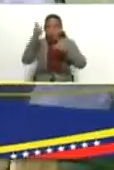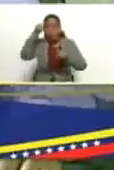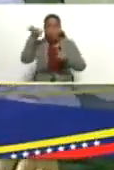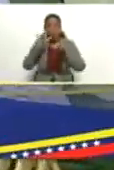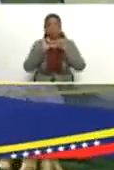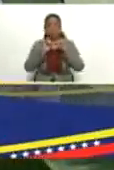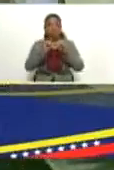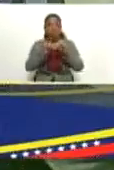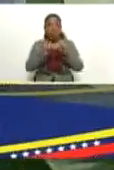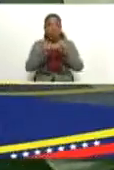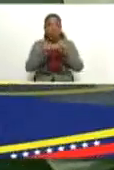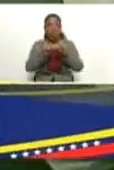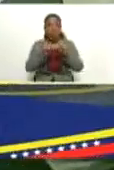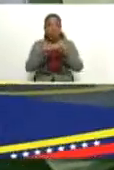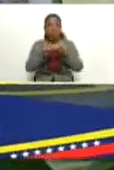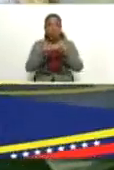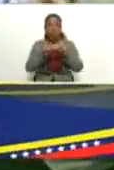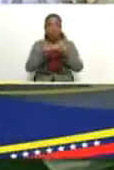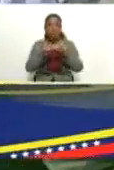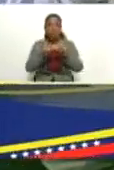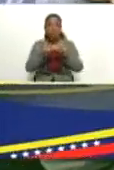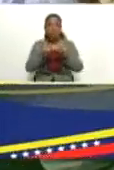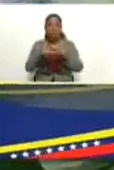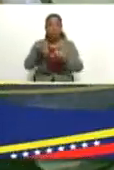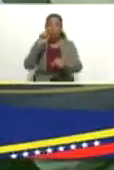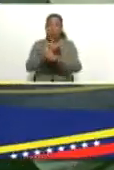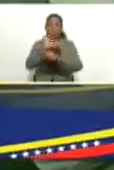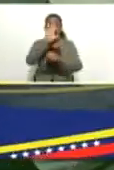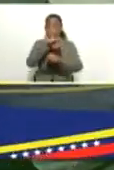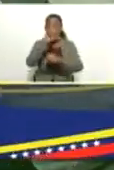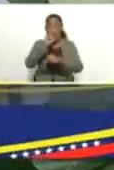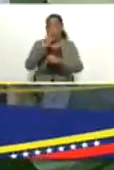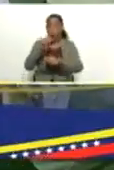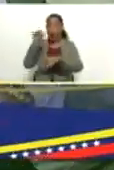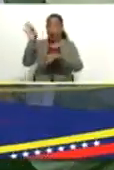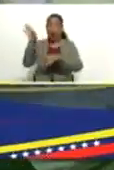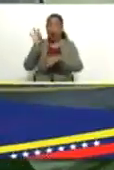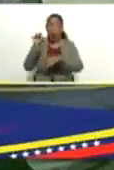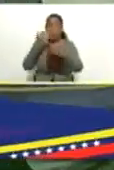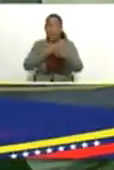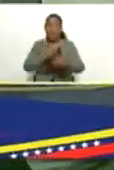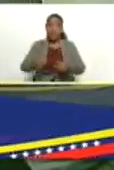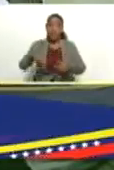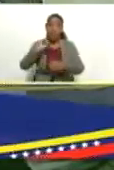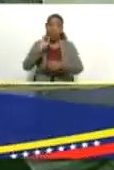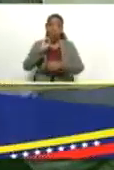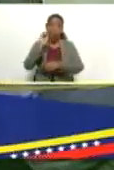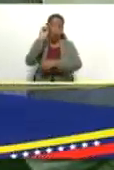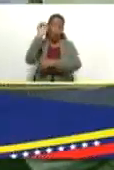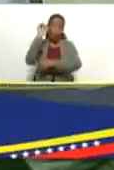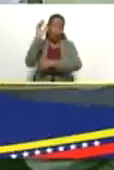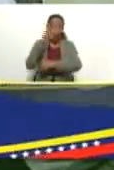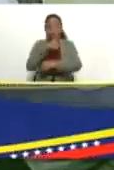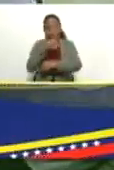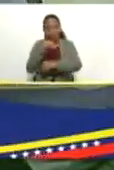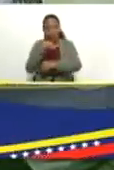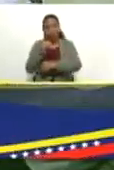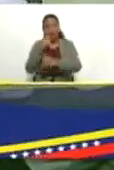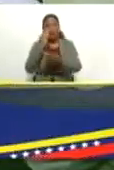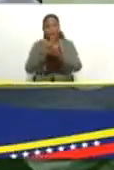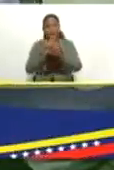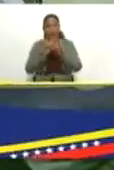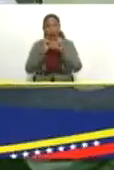permanente, no solo cada 5 años para elegir presidente o congreso, sino de manera permanente, cada mes,